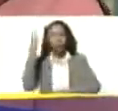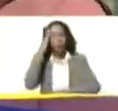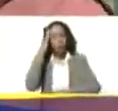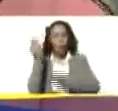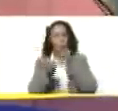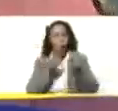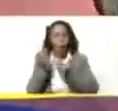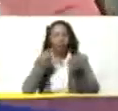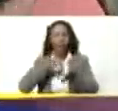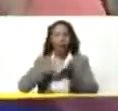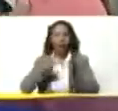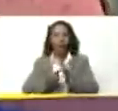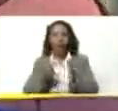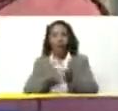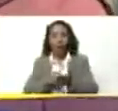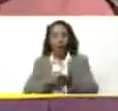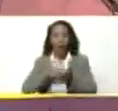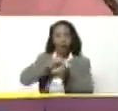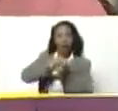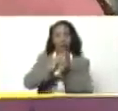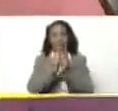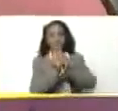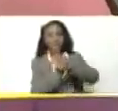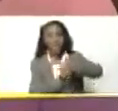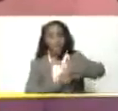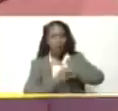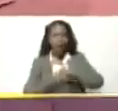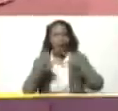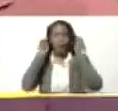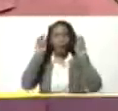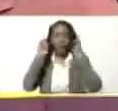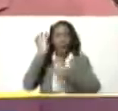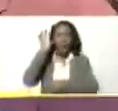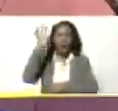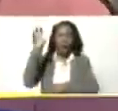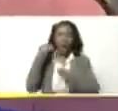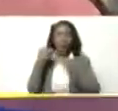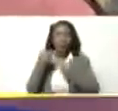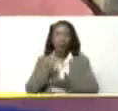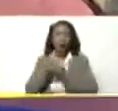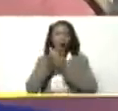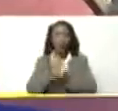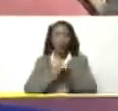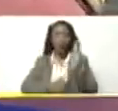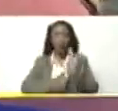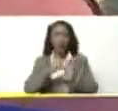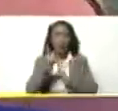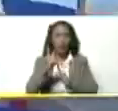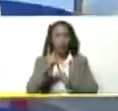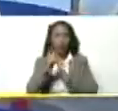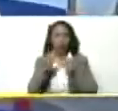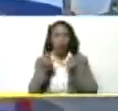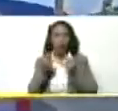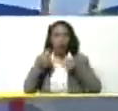lo que significa y lo transversal que es la marca País para contribuir al desarrollo económico de este país.